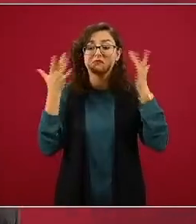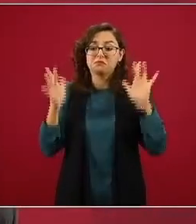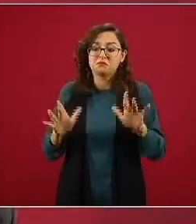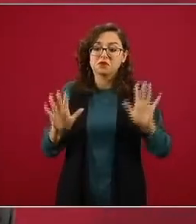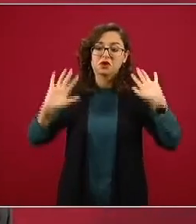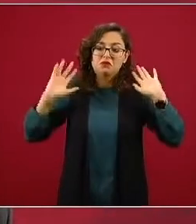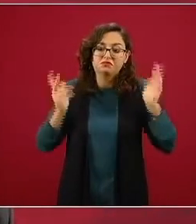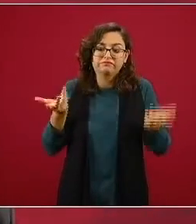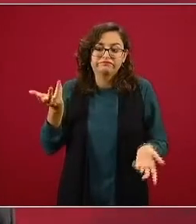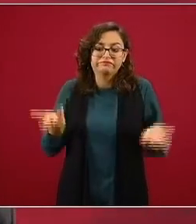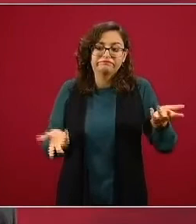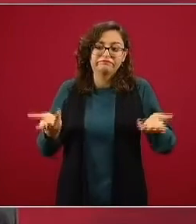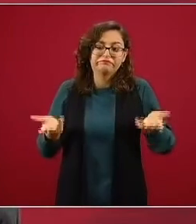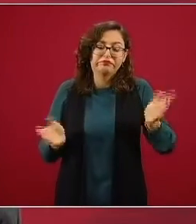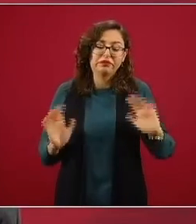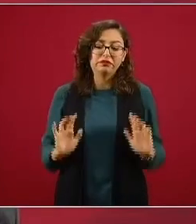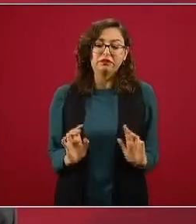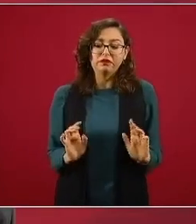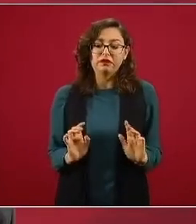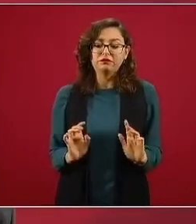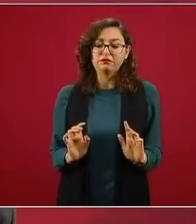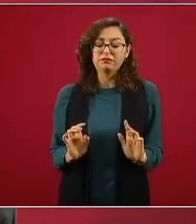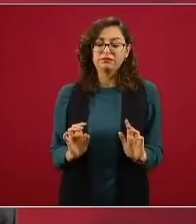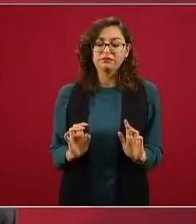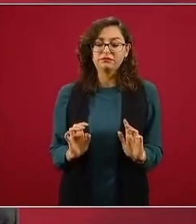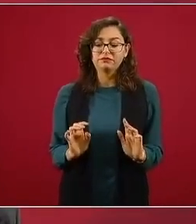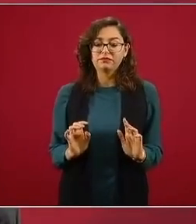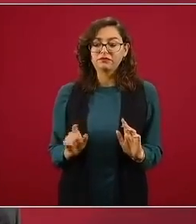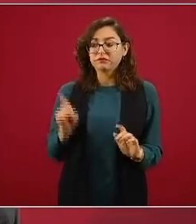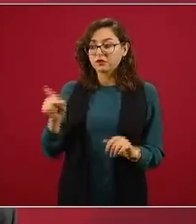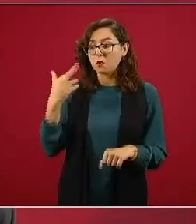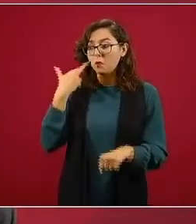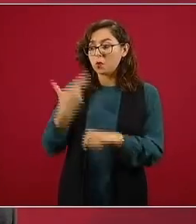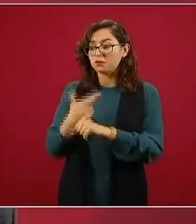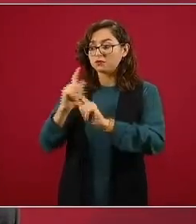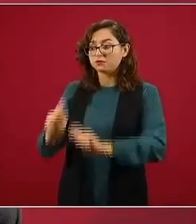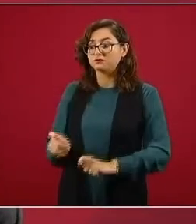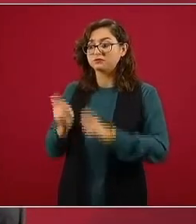si se está cumpliendo con una función,